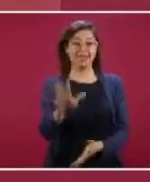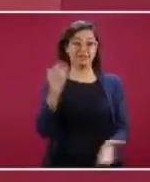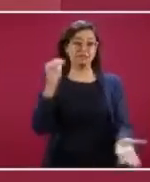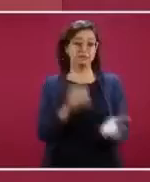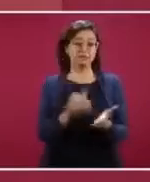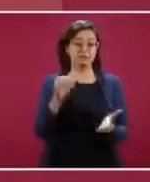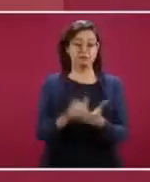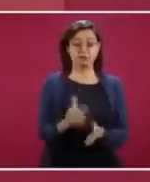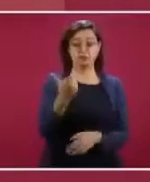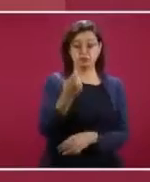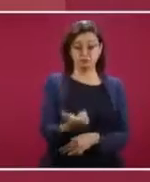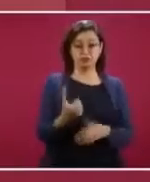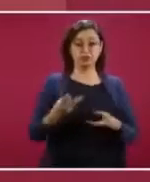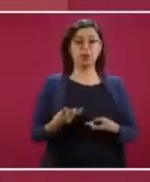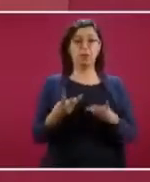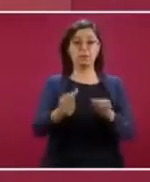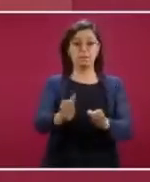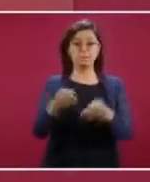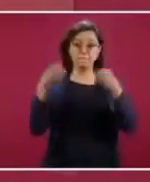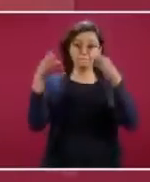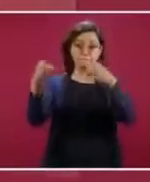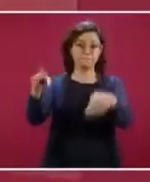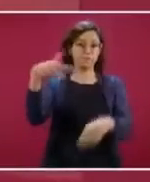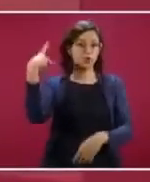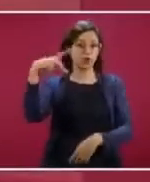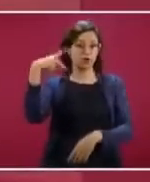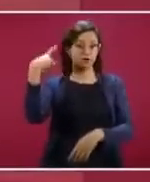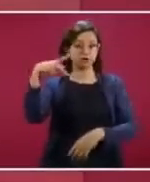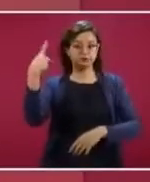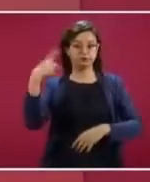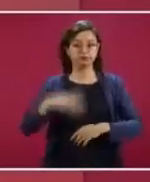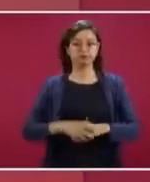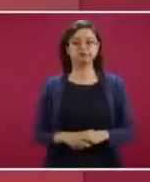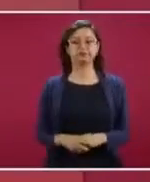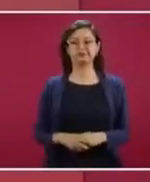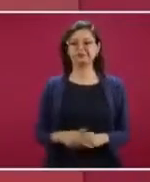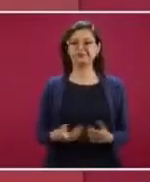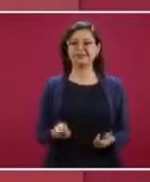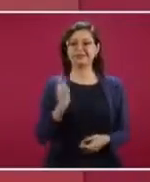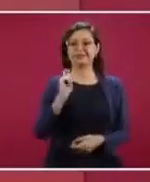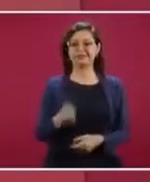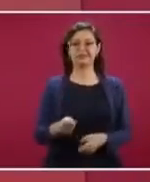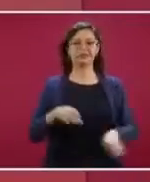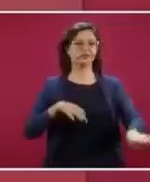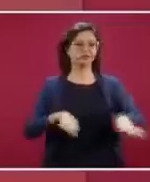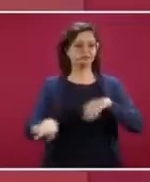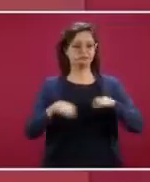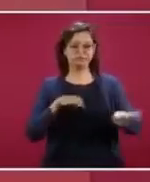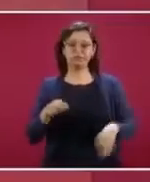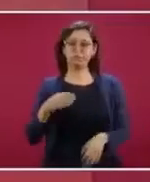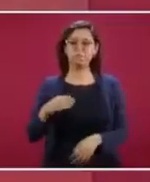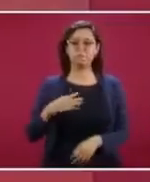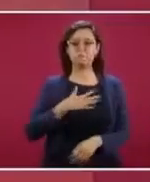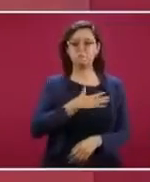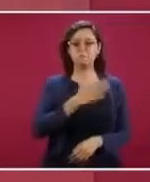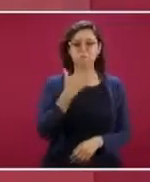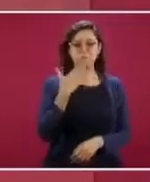10,000 millones de pesos para Puebla. Esto es empleos, es bienestar.